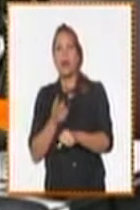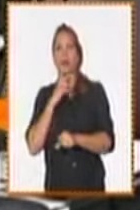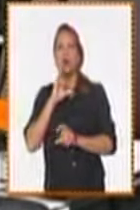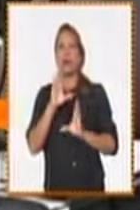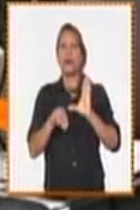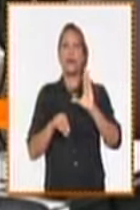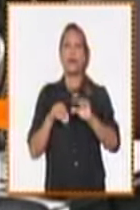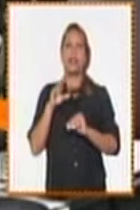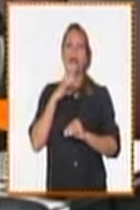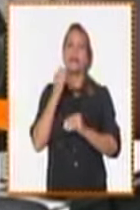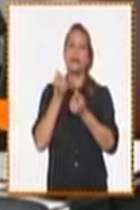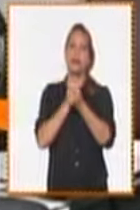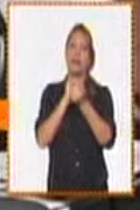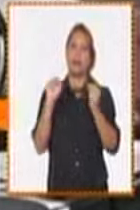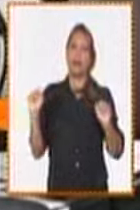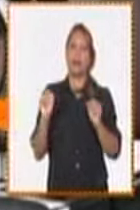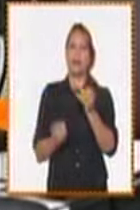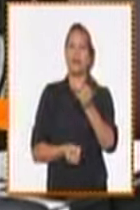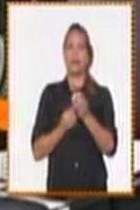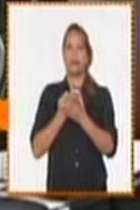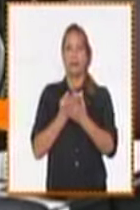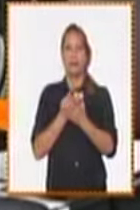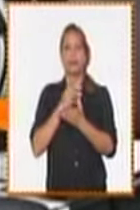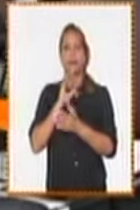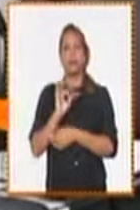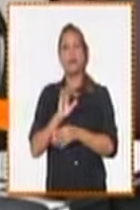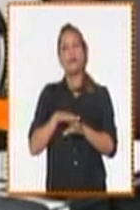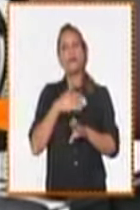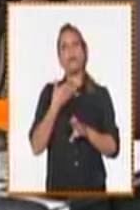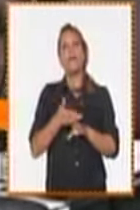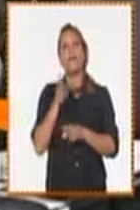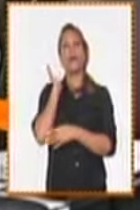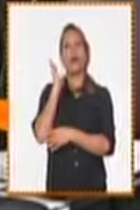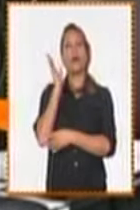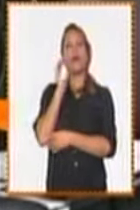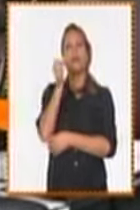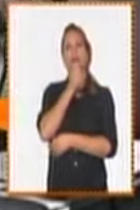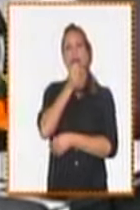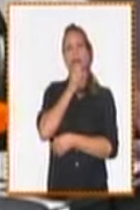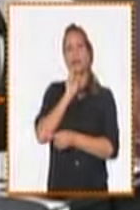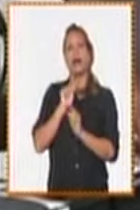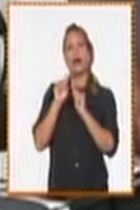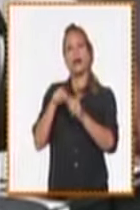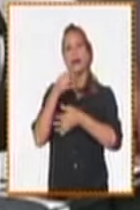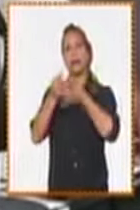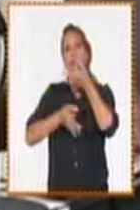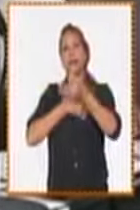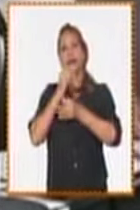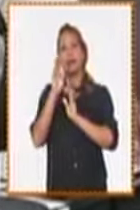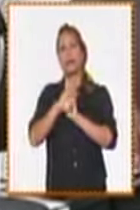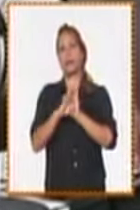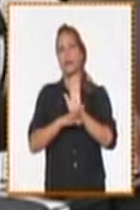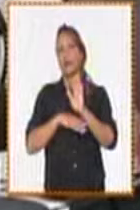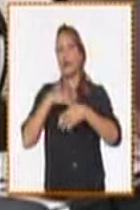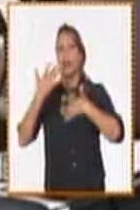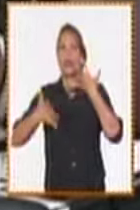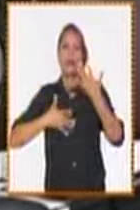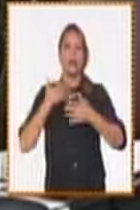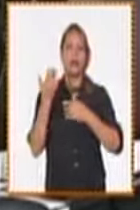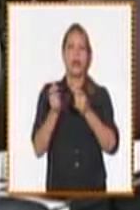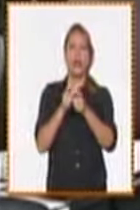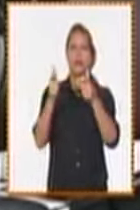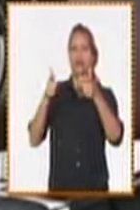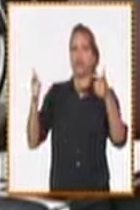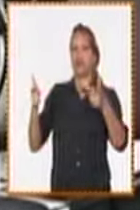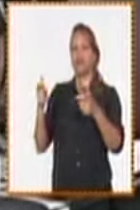gobierno que se creó inmediatamente. Y luego estaremos dando una conferencia de prensa donde explicaremos todo el programa de actividades, que es muy amplio, muy vasto,